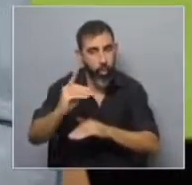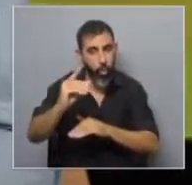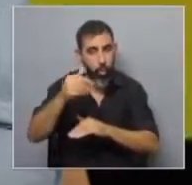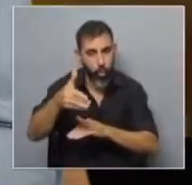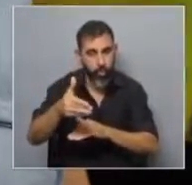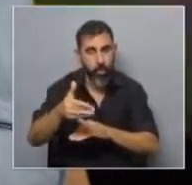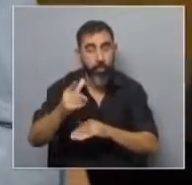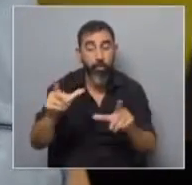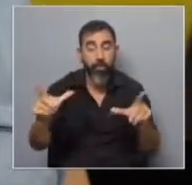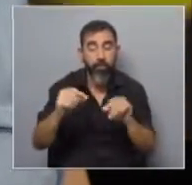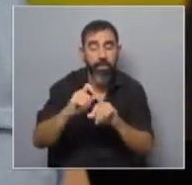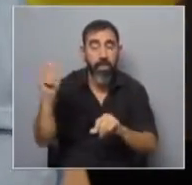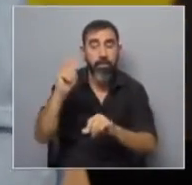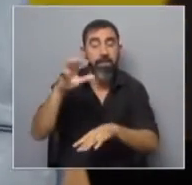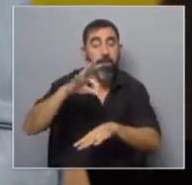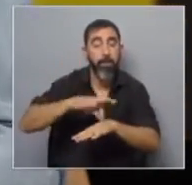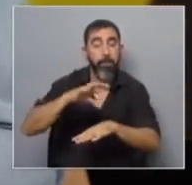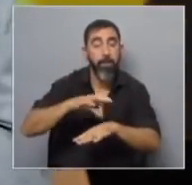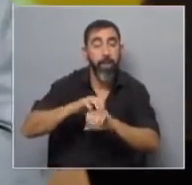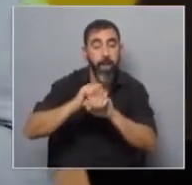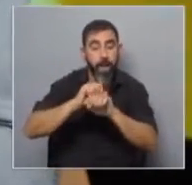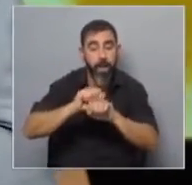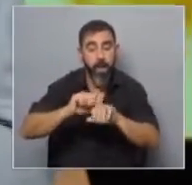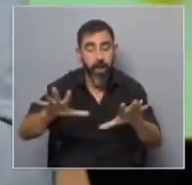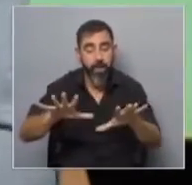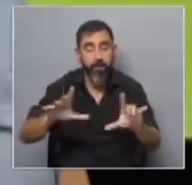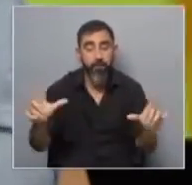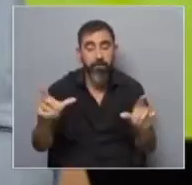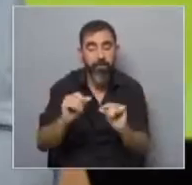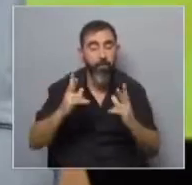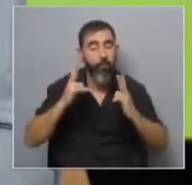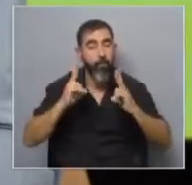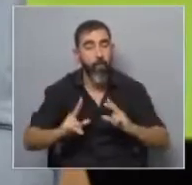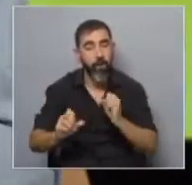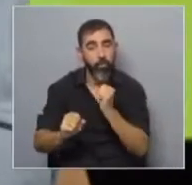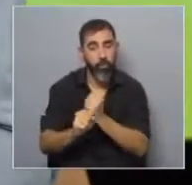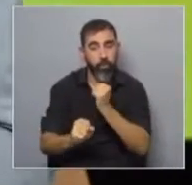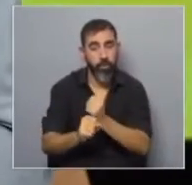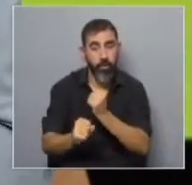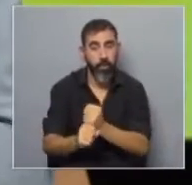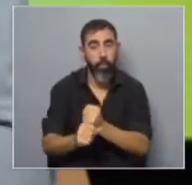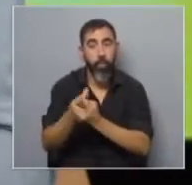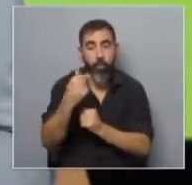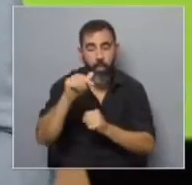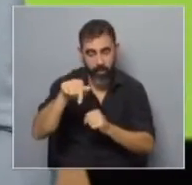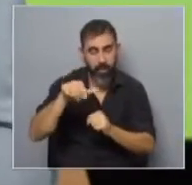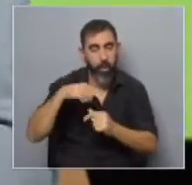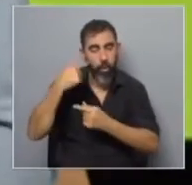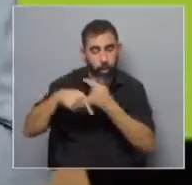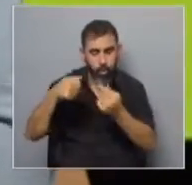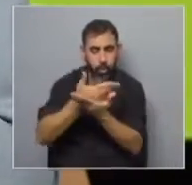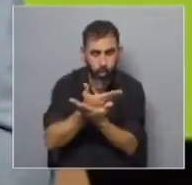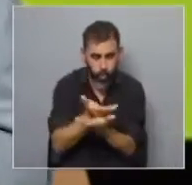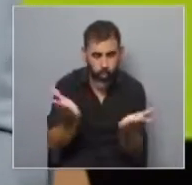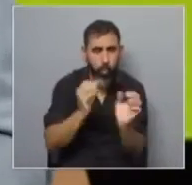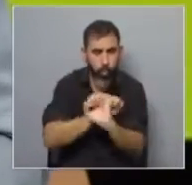modos, con el cierre de la emergencia, la red cierra de alguna manera formalmente sus trabajos, aunque estos están allí a disposición.